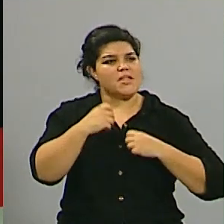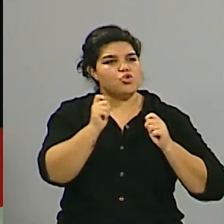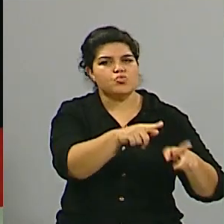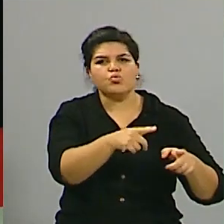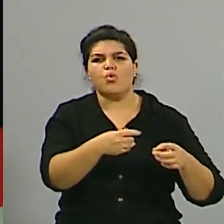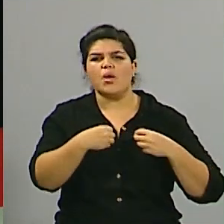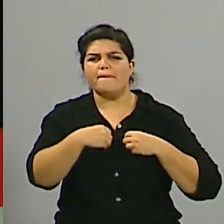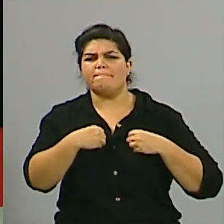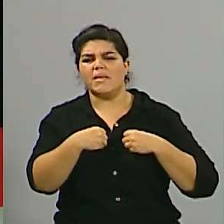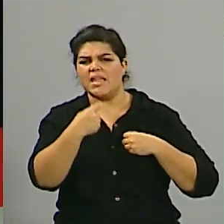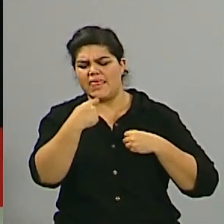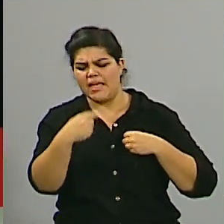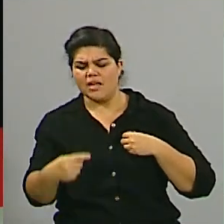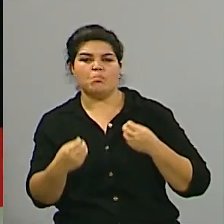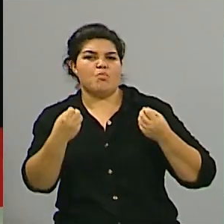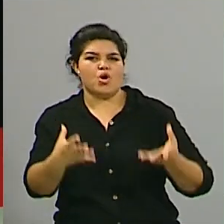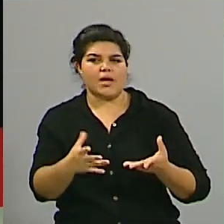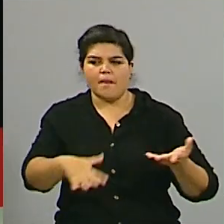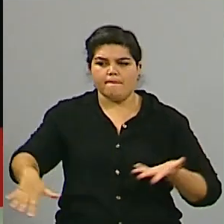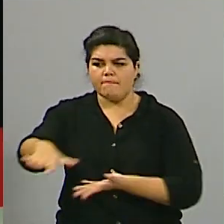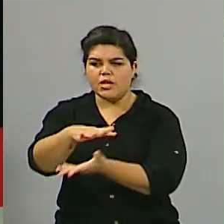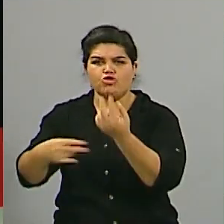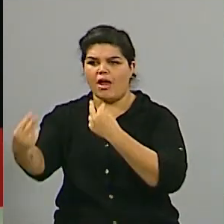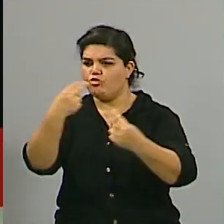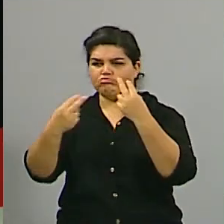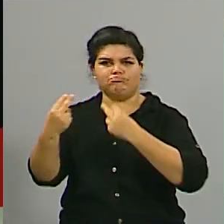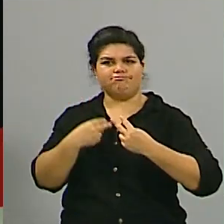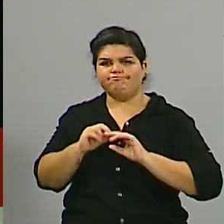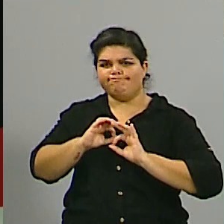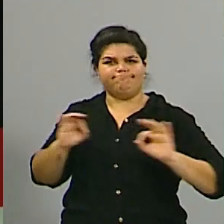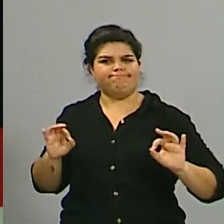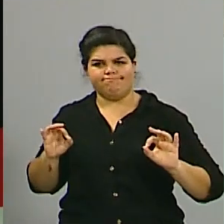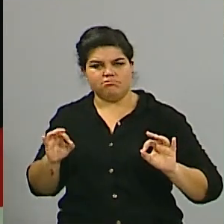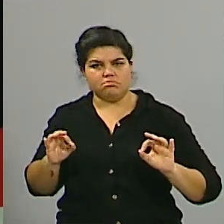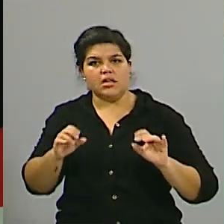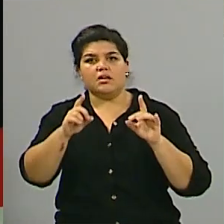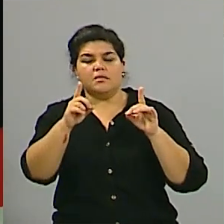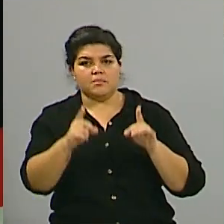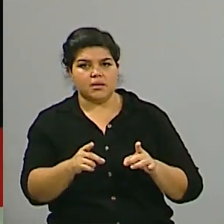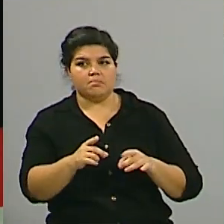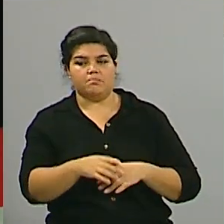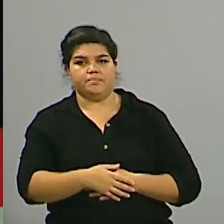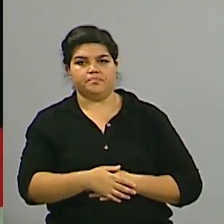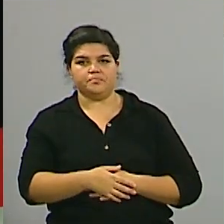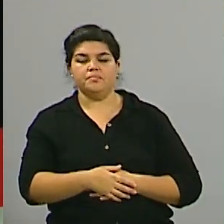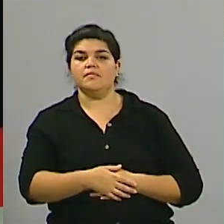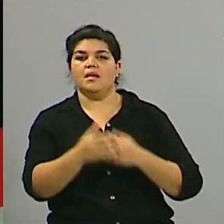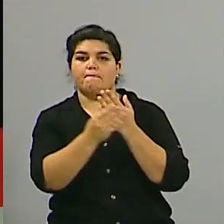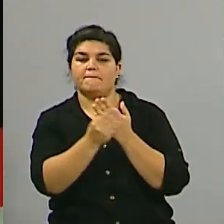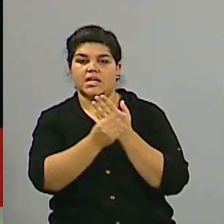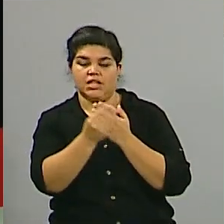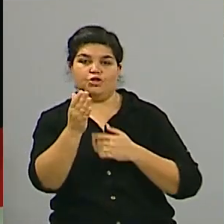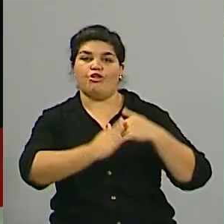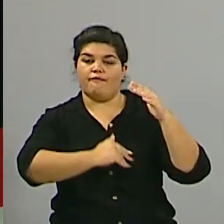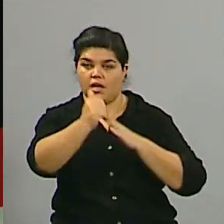el ministro, uno de sus ministros, hace mucho hincapié en la cantidad de obras. El ministro de Infraestructura hace muchas